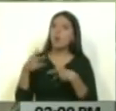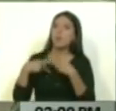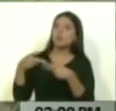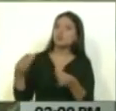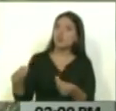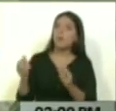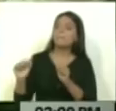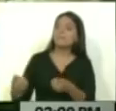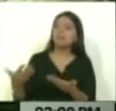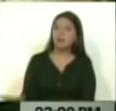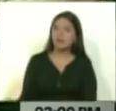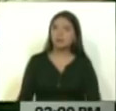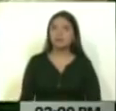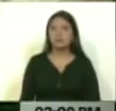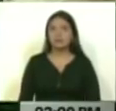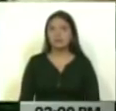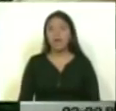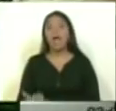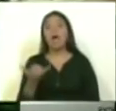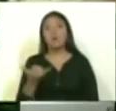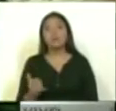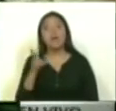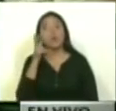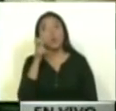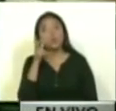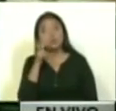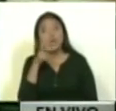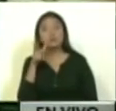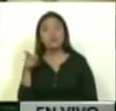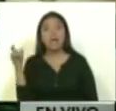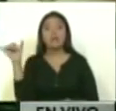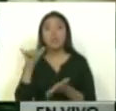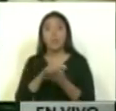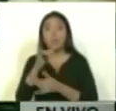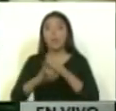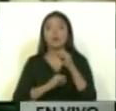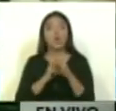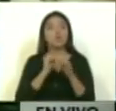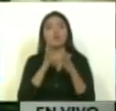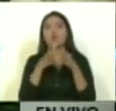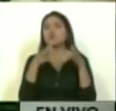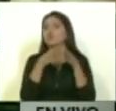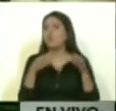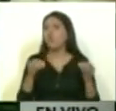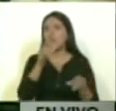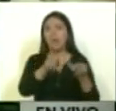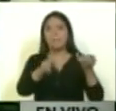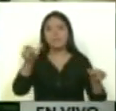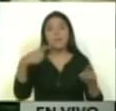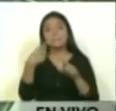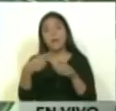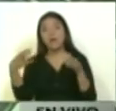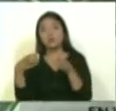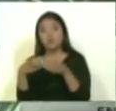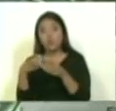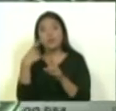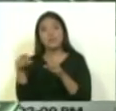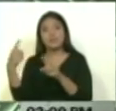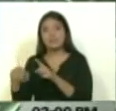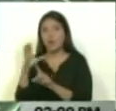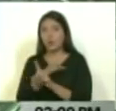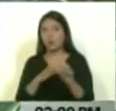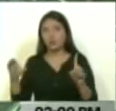¿Cuándo empieza? Están ahorita escuchándolo, presidente, desde el aeropuerto, toda la delegación de los portadores patrimoniales y nuestro equipo de la Casa de la Diversidad Cultural.